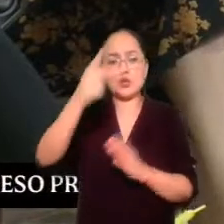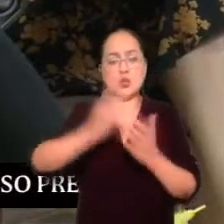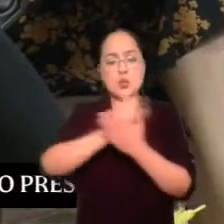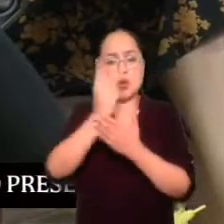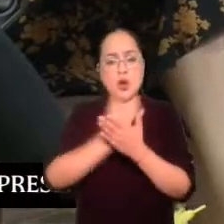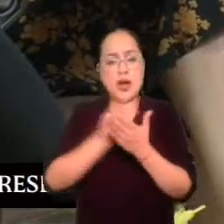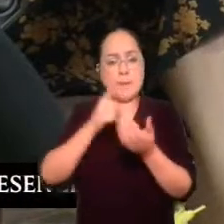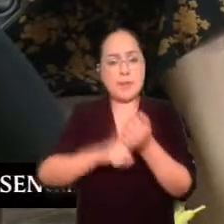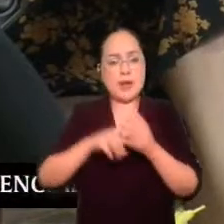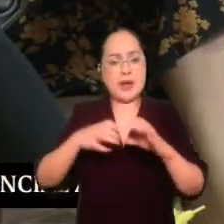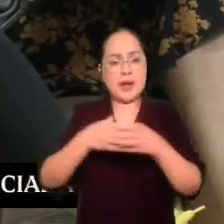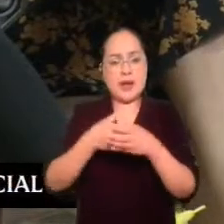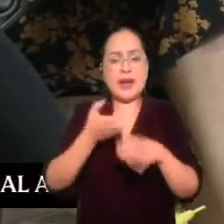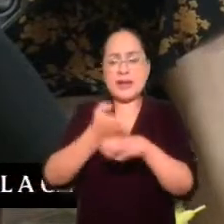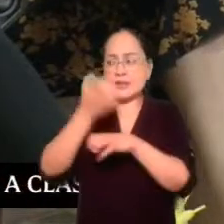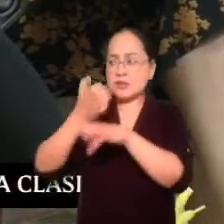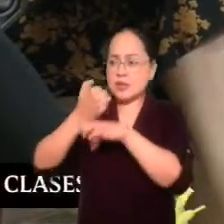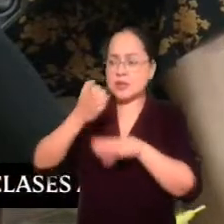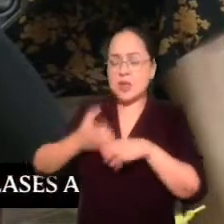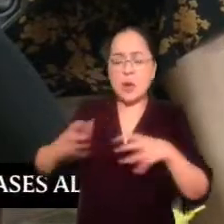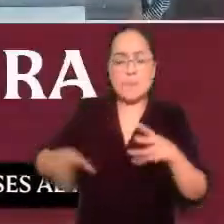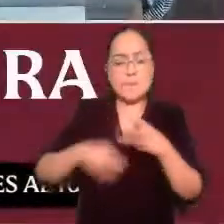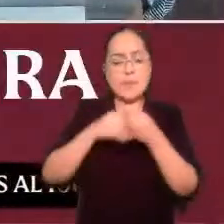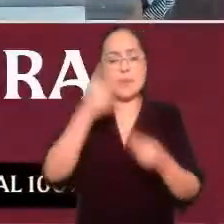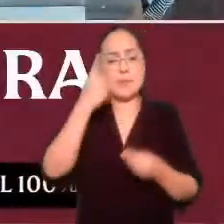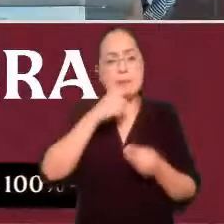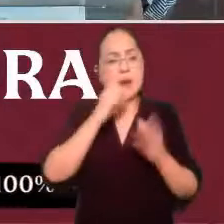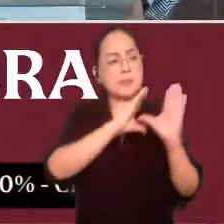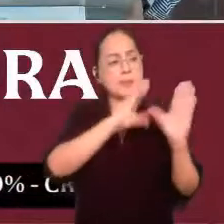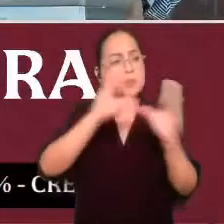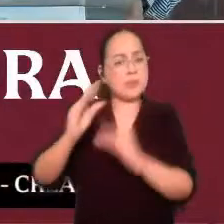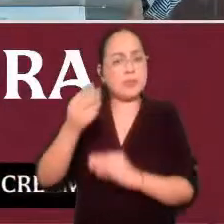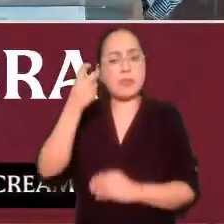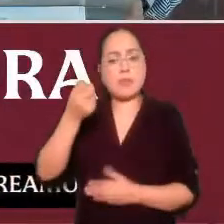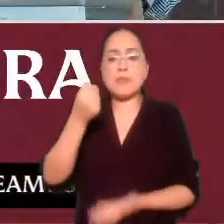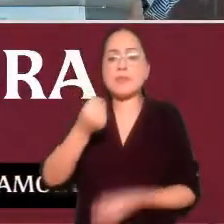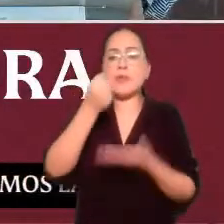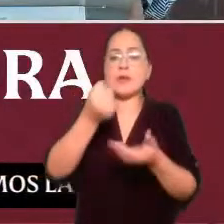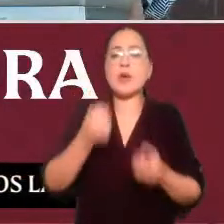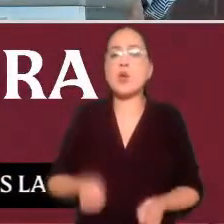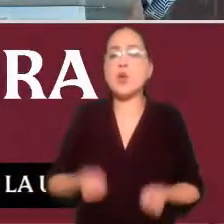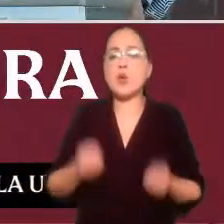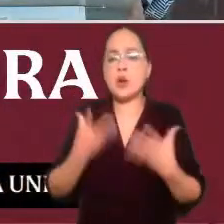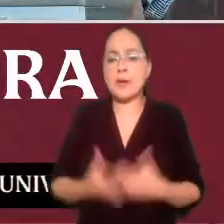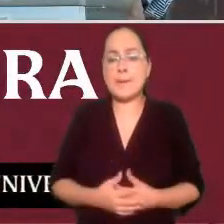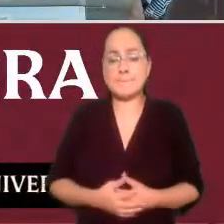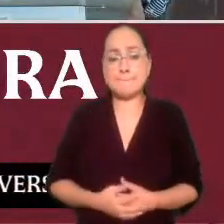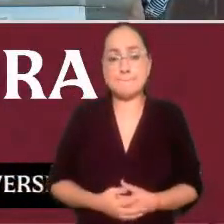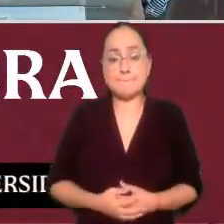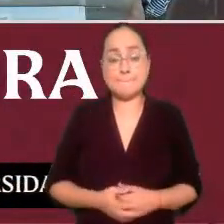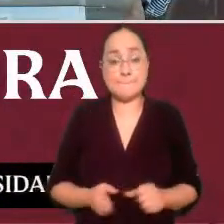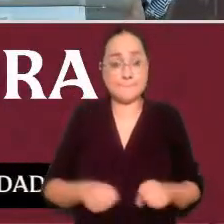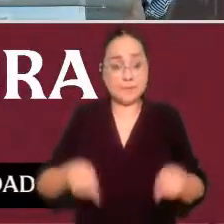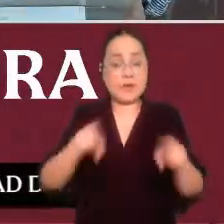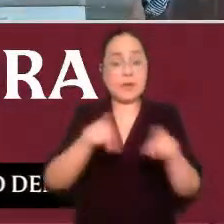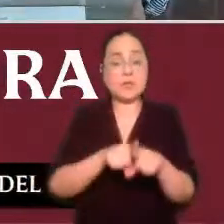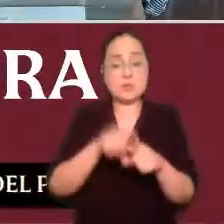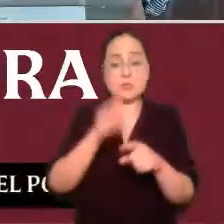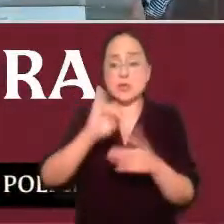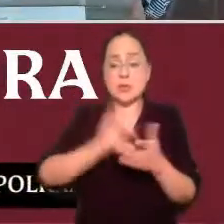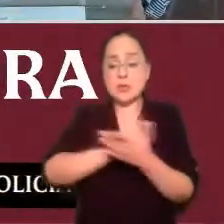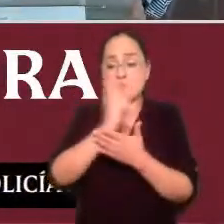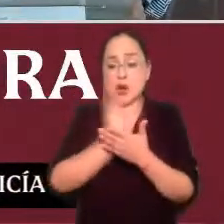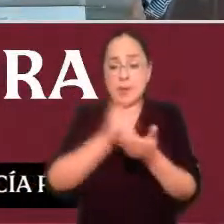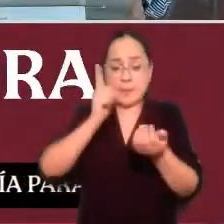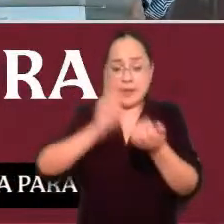de seguridad y saber cuánto se le destinaría en recursos? Mira, es estrategia interestatal, pero